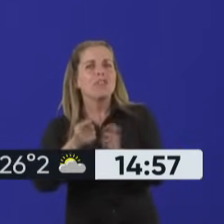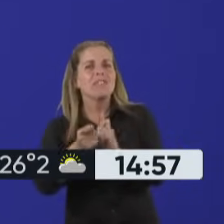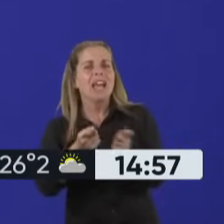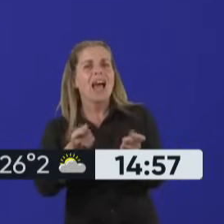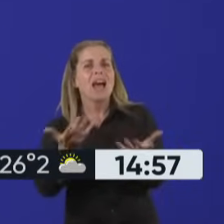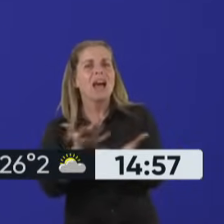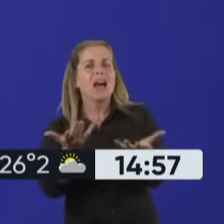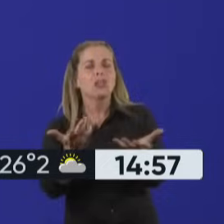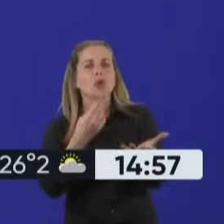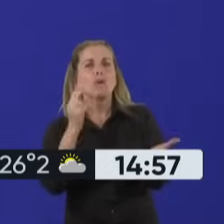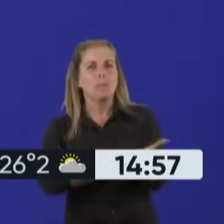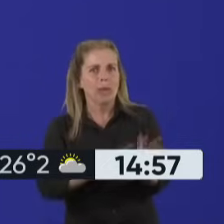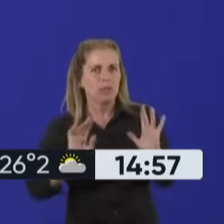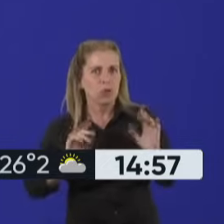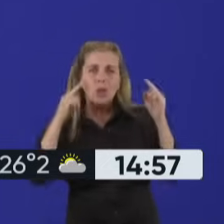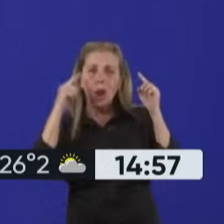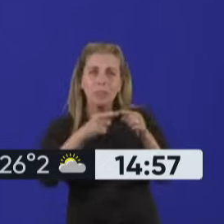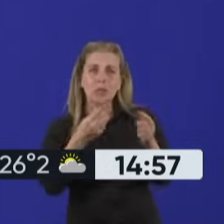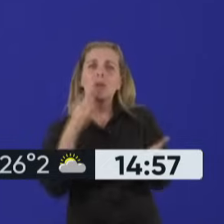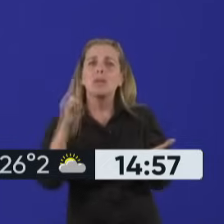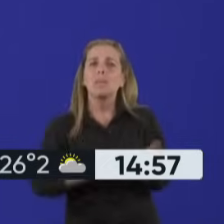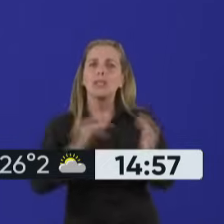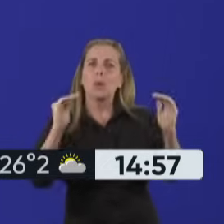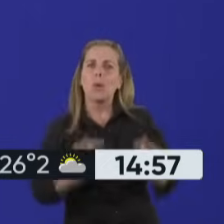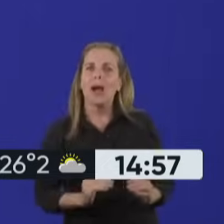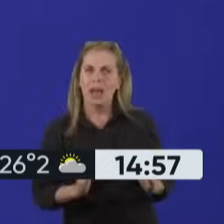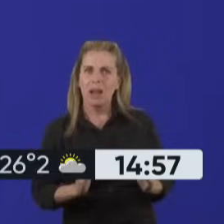tributaria destinada a bajar impuestos, no a subir impuestos.